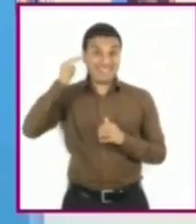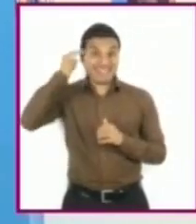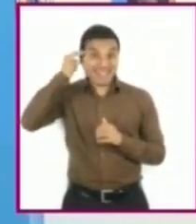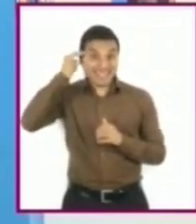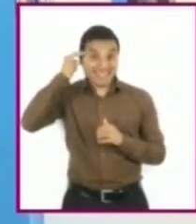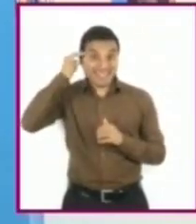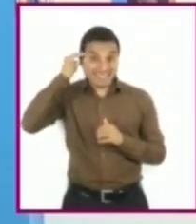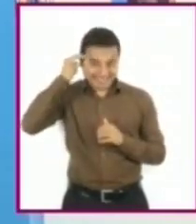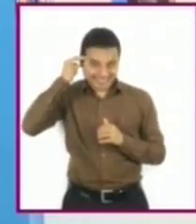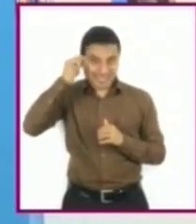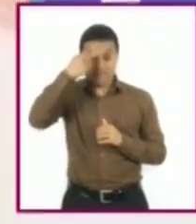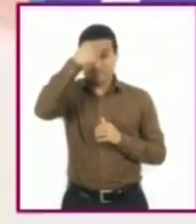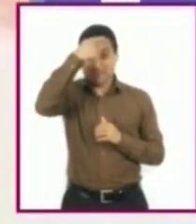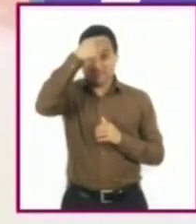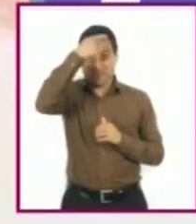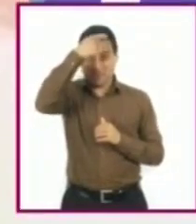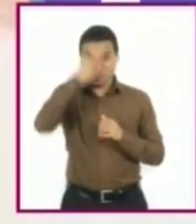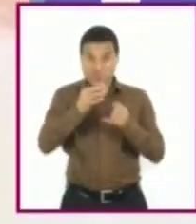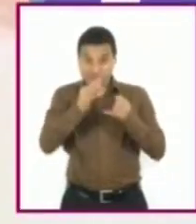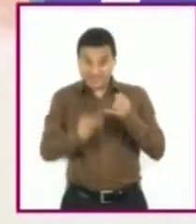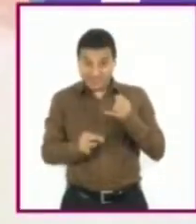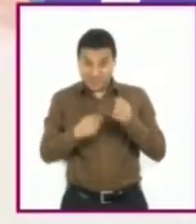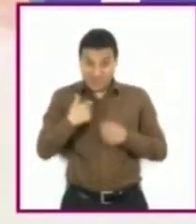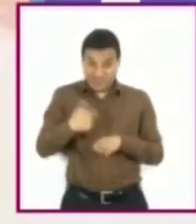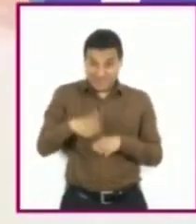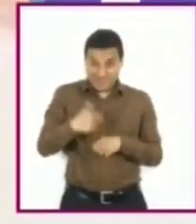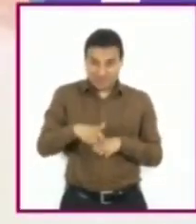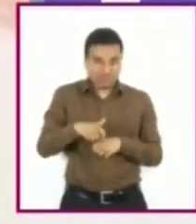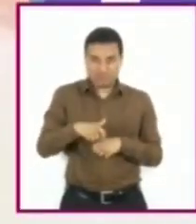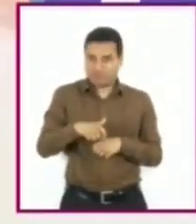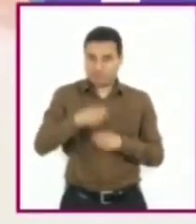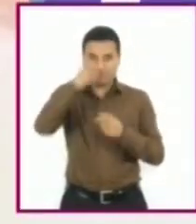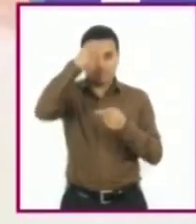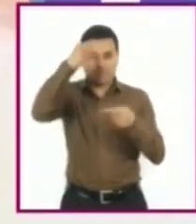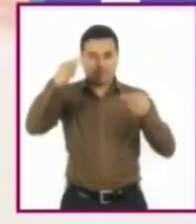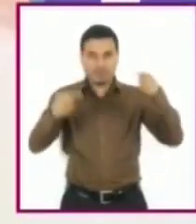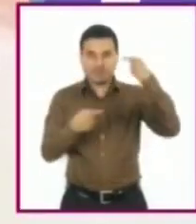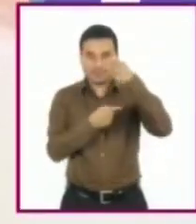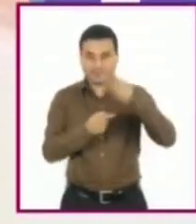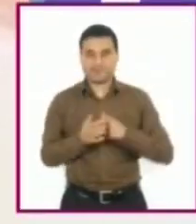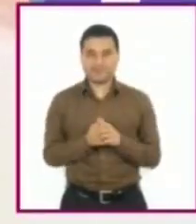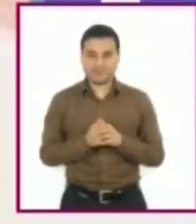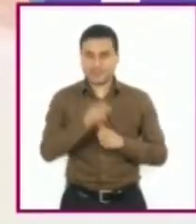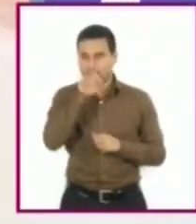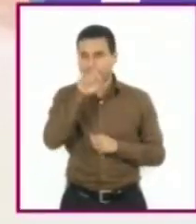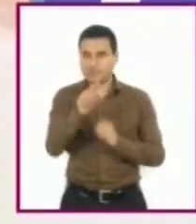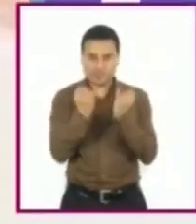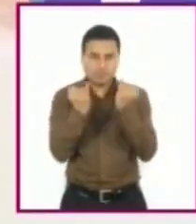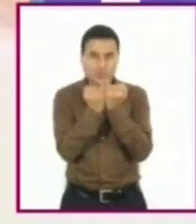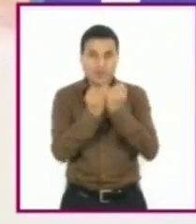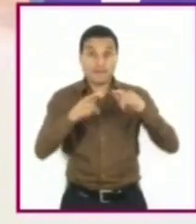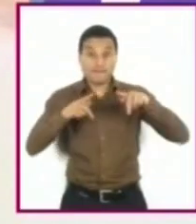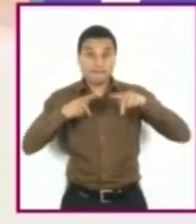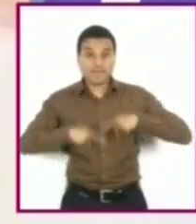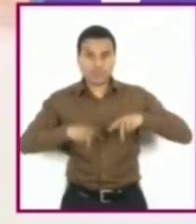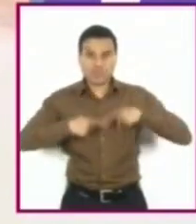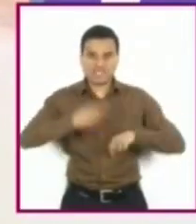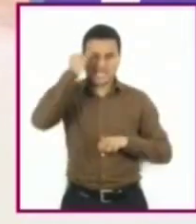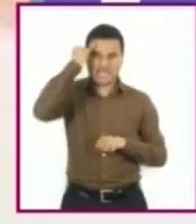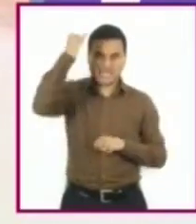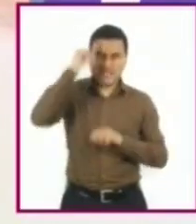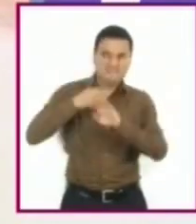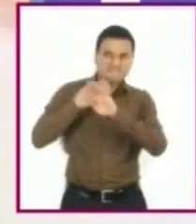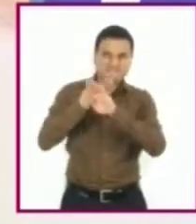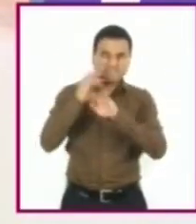en la cúspide del poder político. Otra consecuencia fue que las ideas revolucionarias se extendieron por todo el mundo.